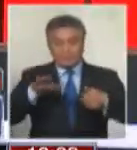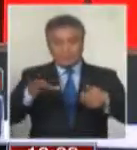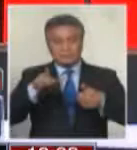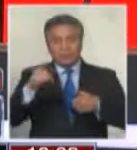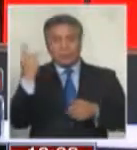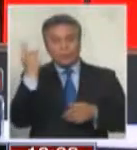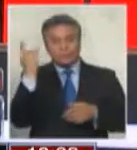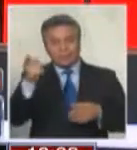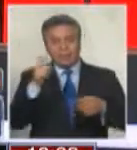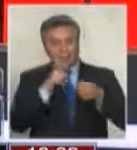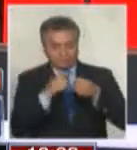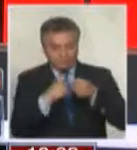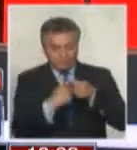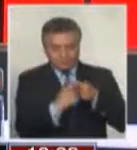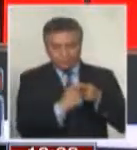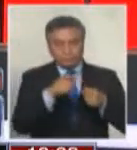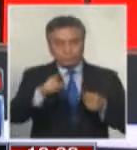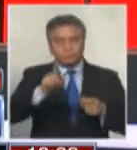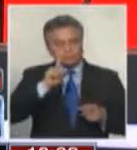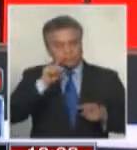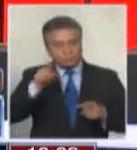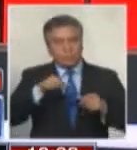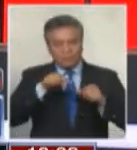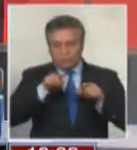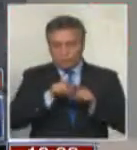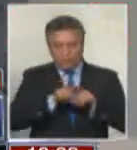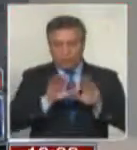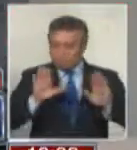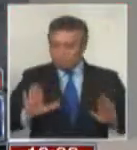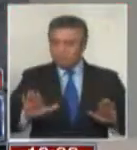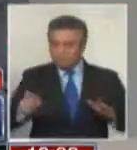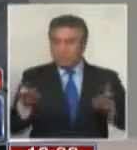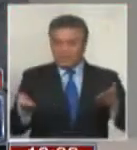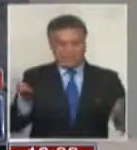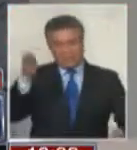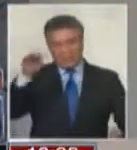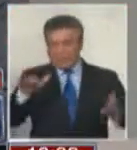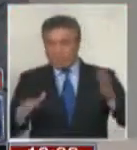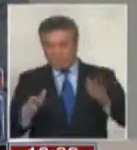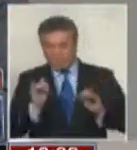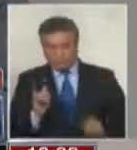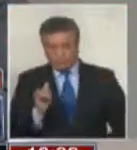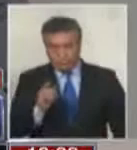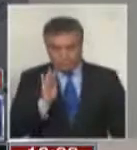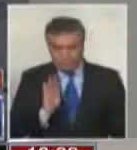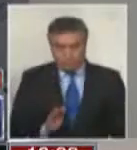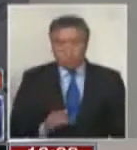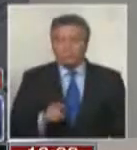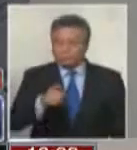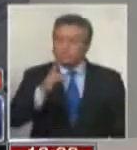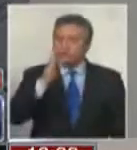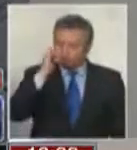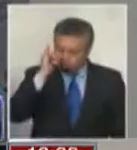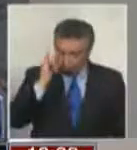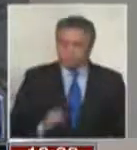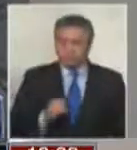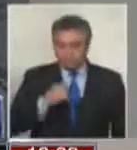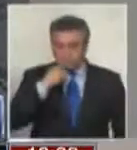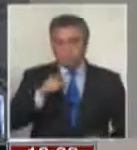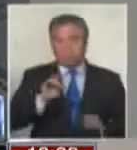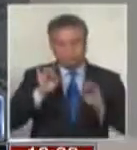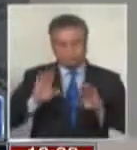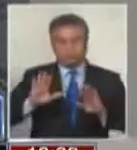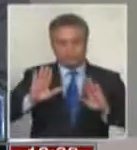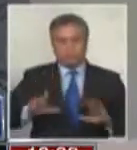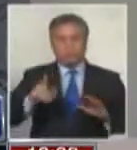consorcio mantiene la inequidad mantiene la inequidad porque efectivamente los gravámenes y